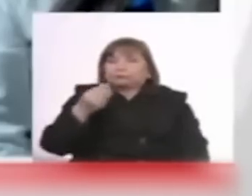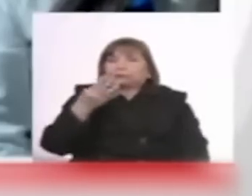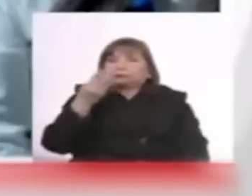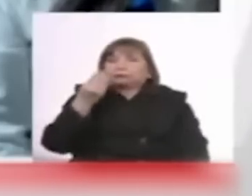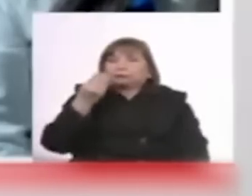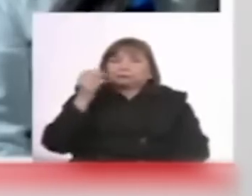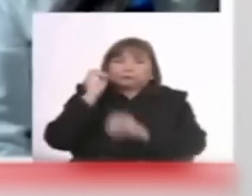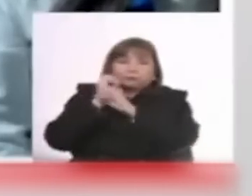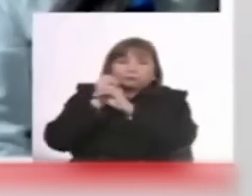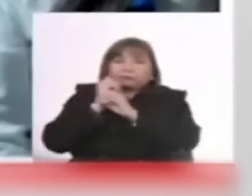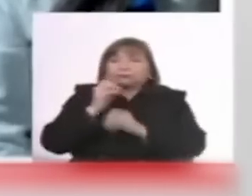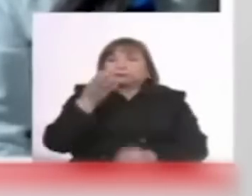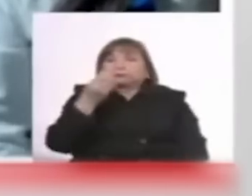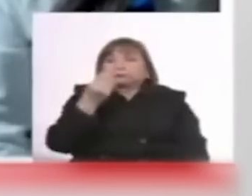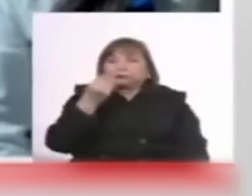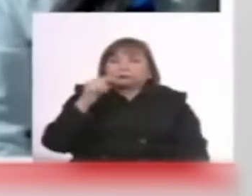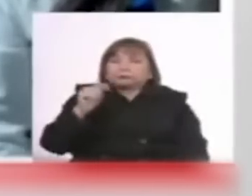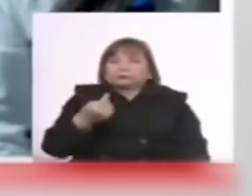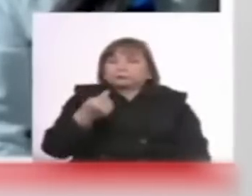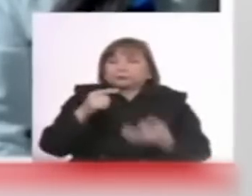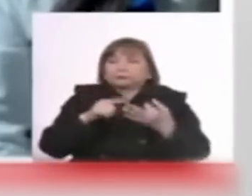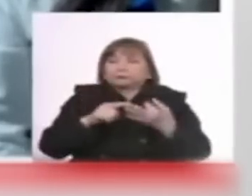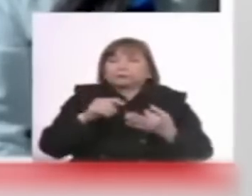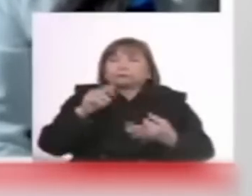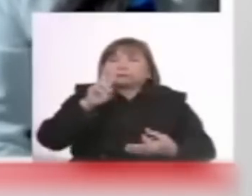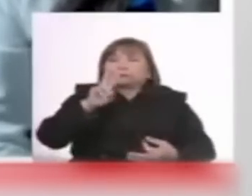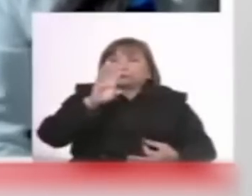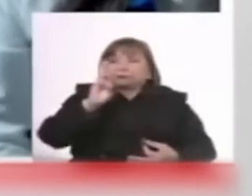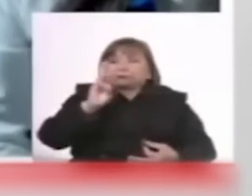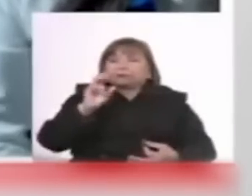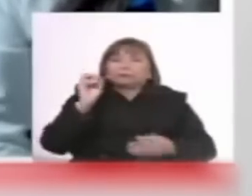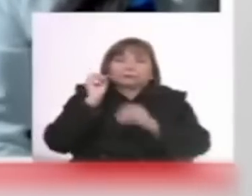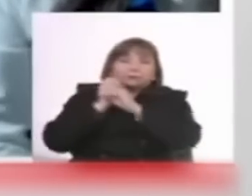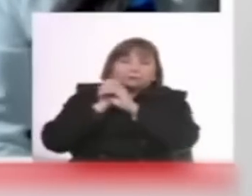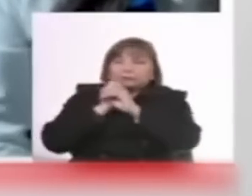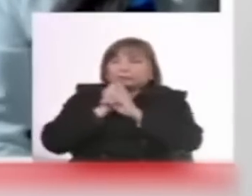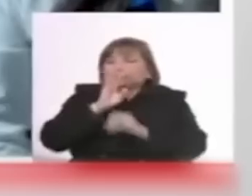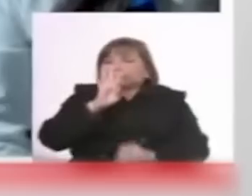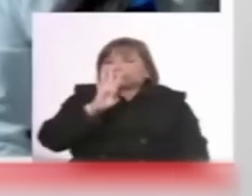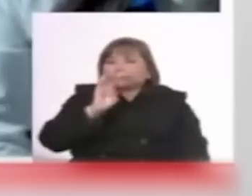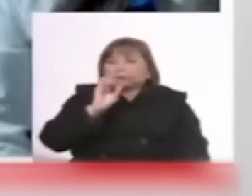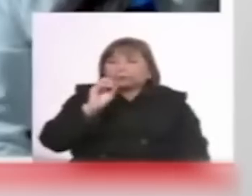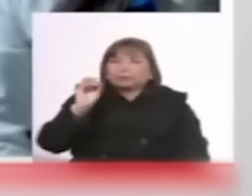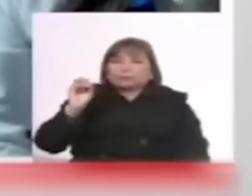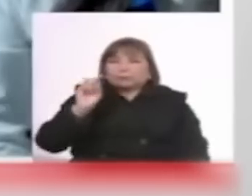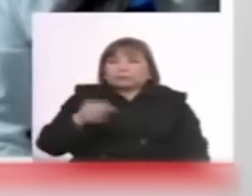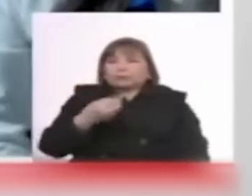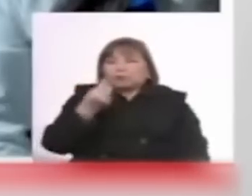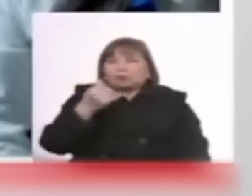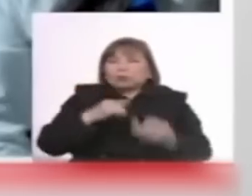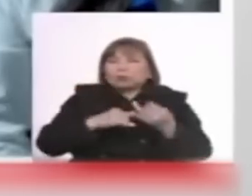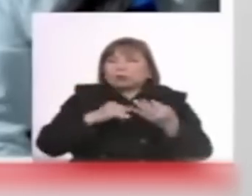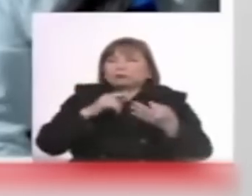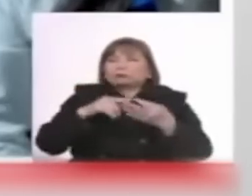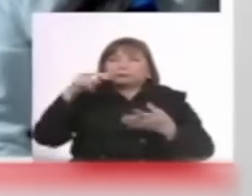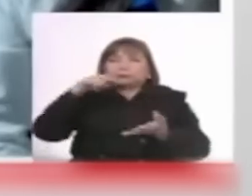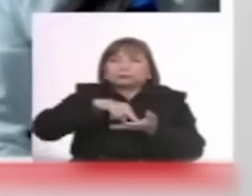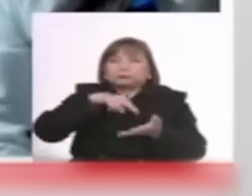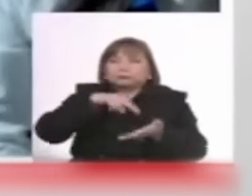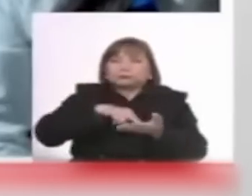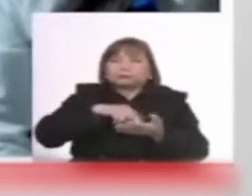de octubre, 400.000 soles, el 26 de octubre, 400.000 soles, en